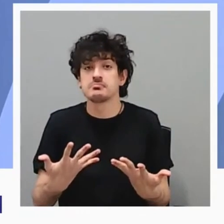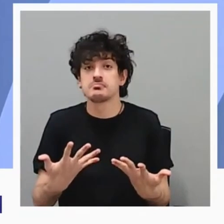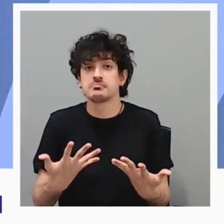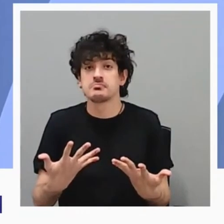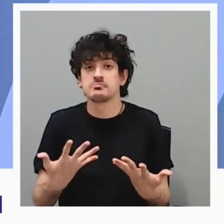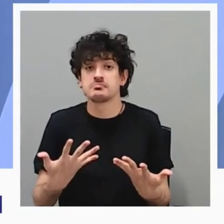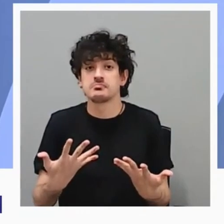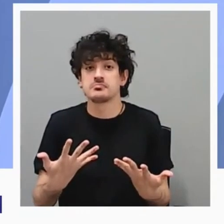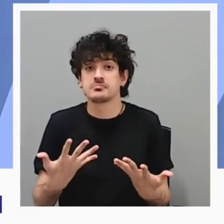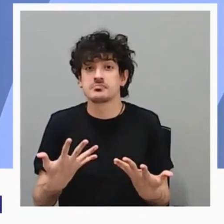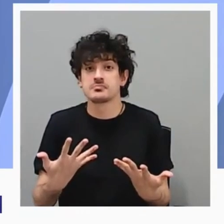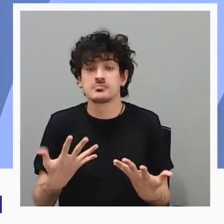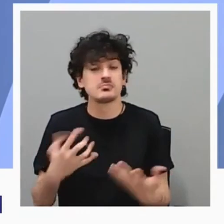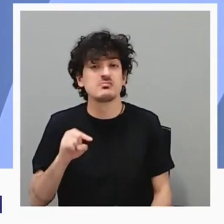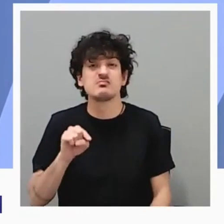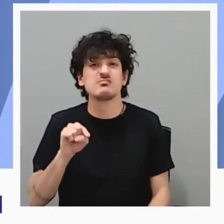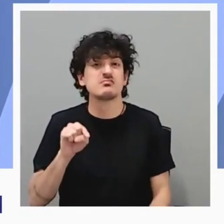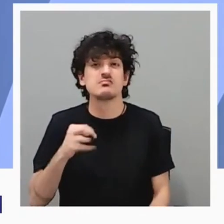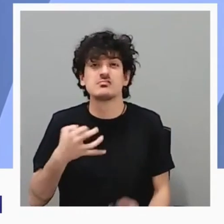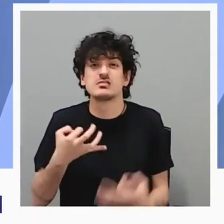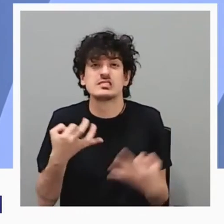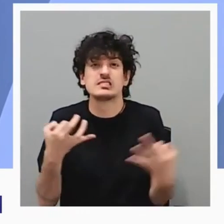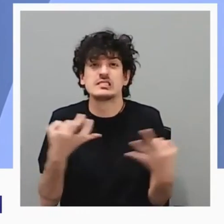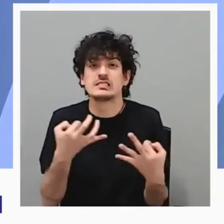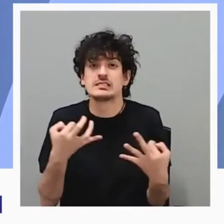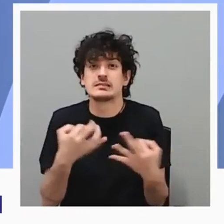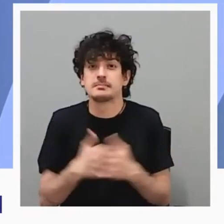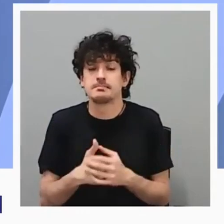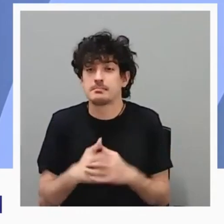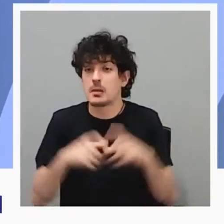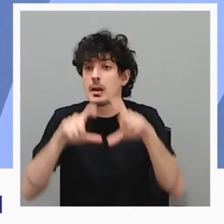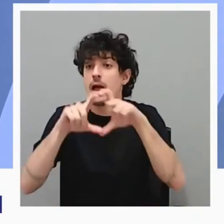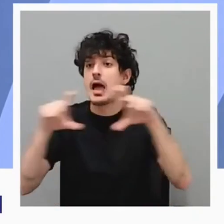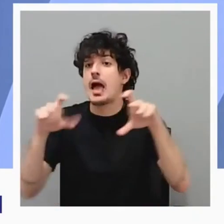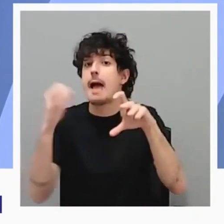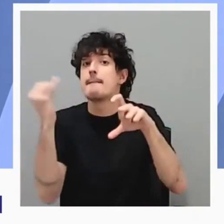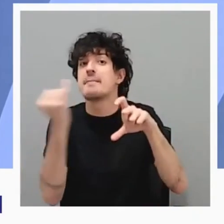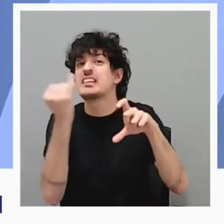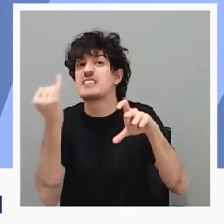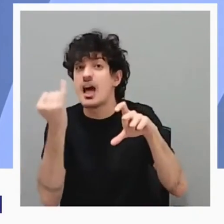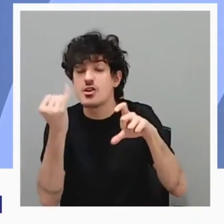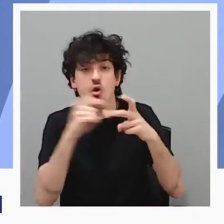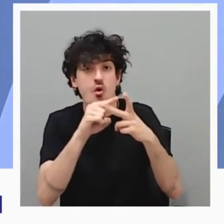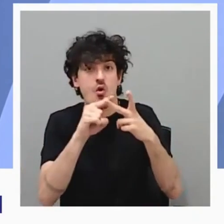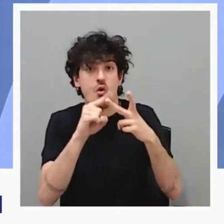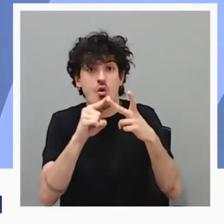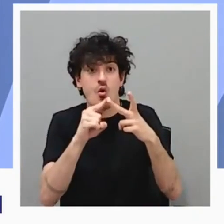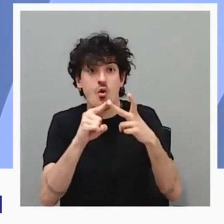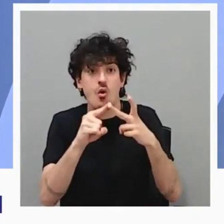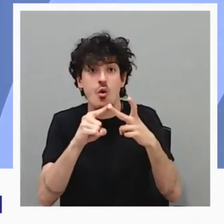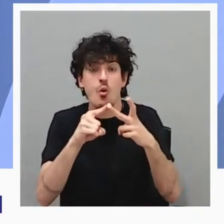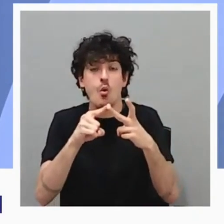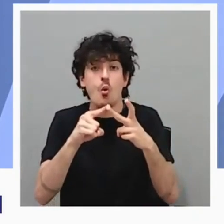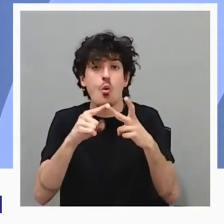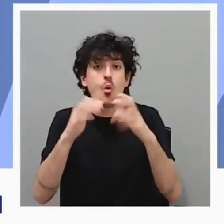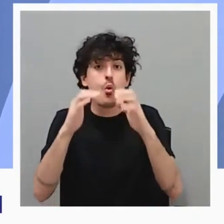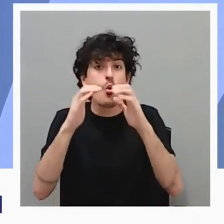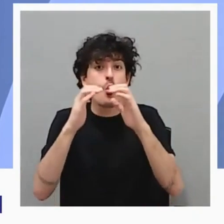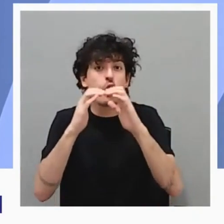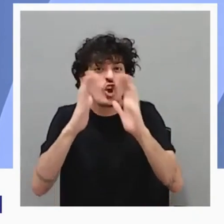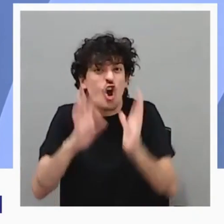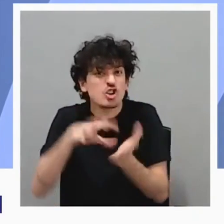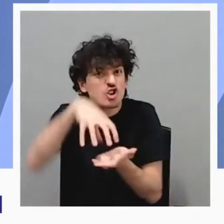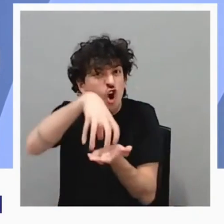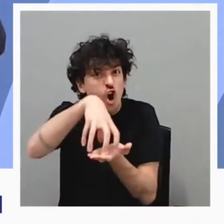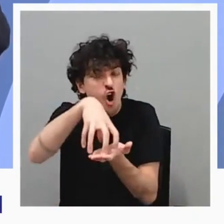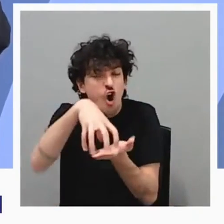Y que ha hecho pues que un pequeño empresario, un dueño de un bar, de un kiosco, de una